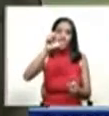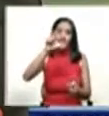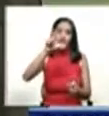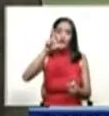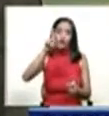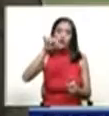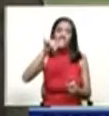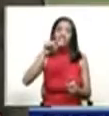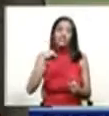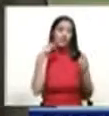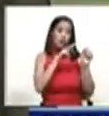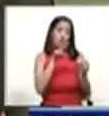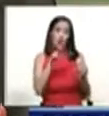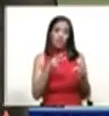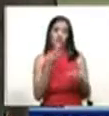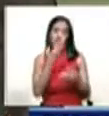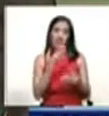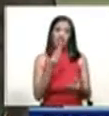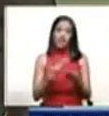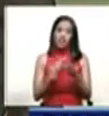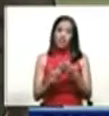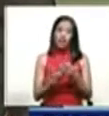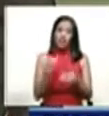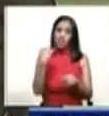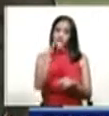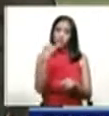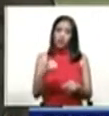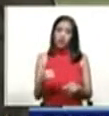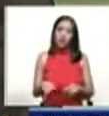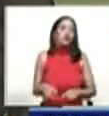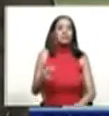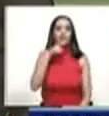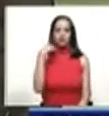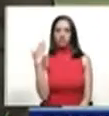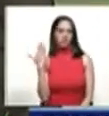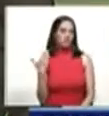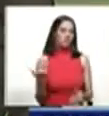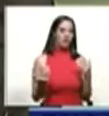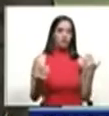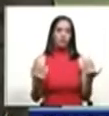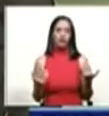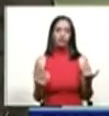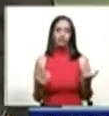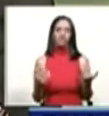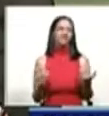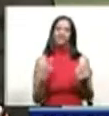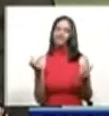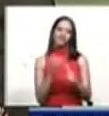del partido en el Zulia, la prepotencia de esos señores ya develaba lo que iba a pasar.